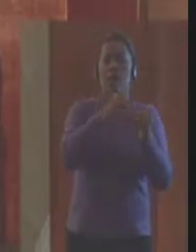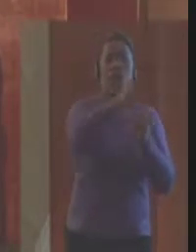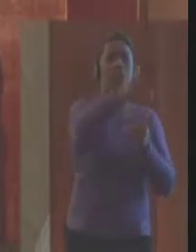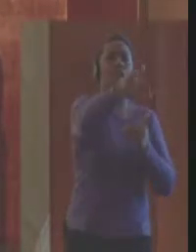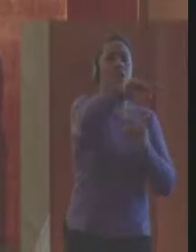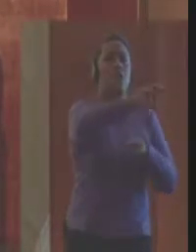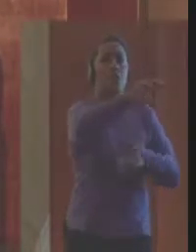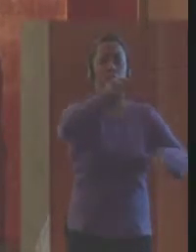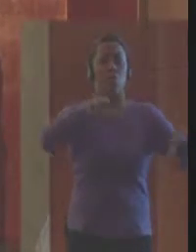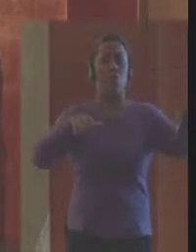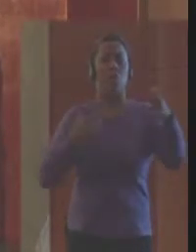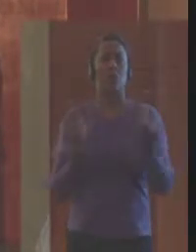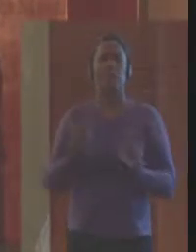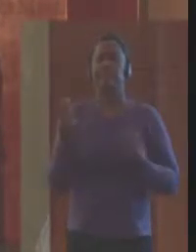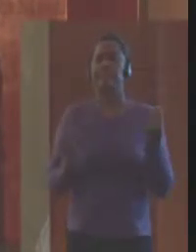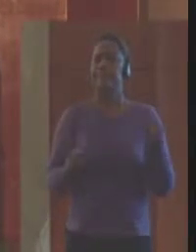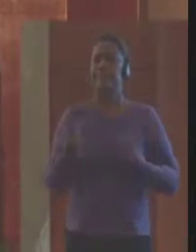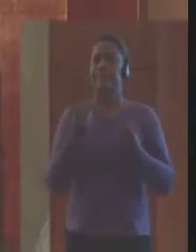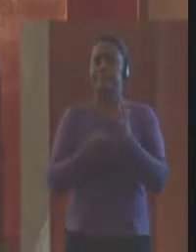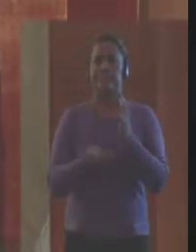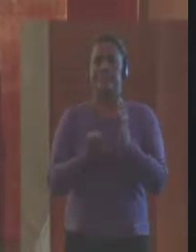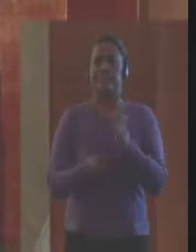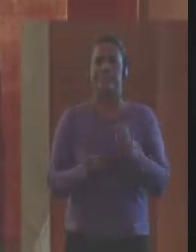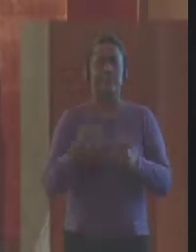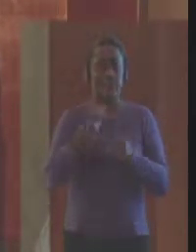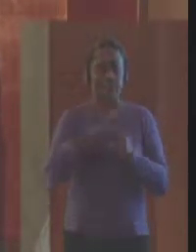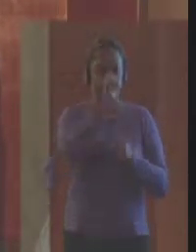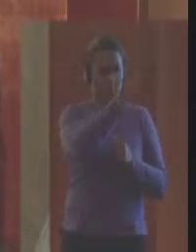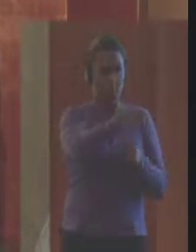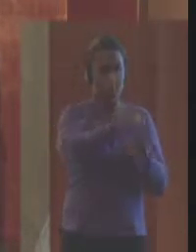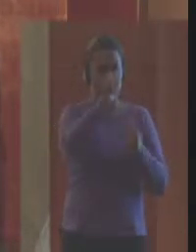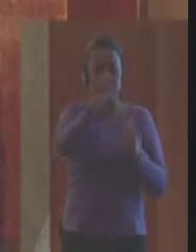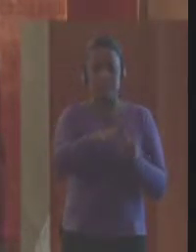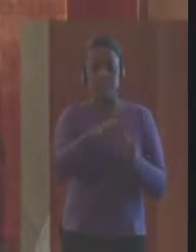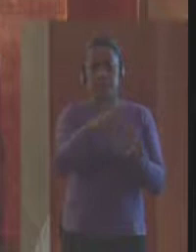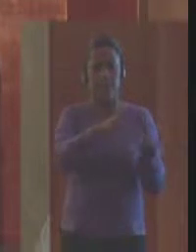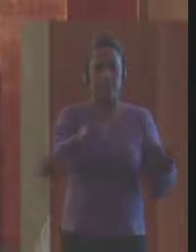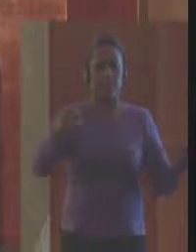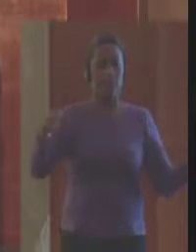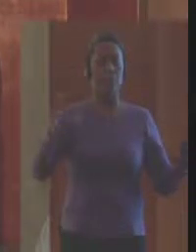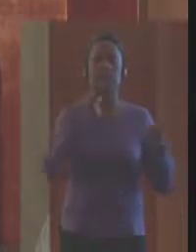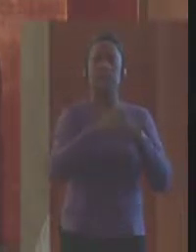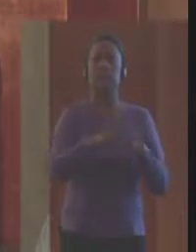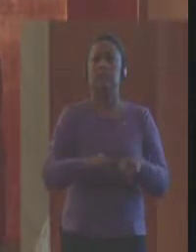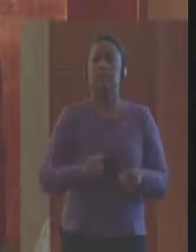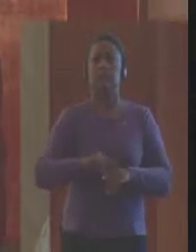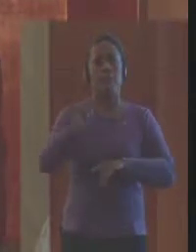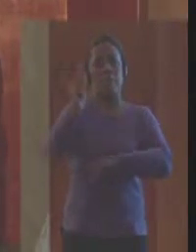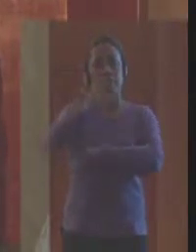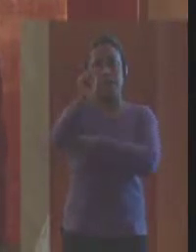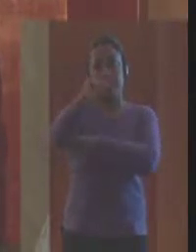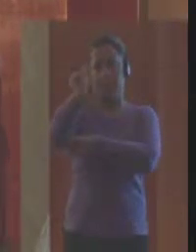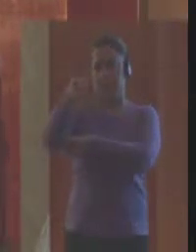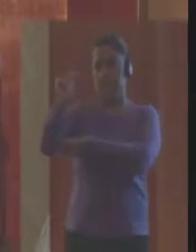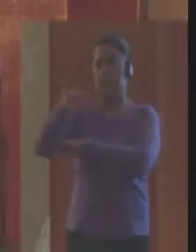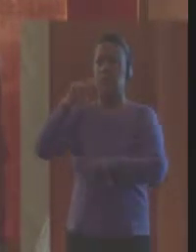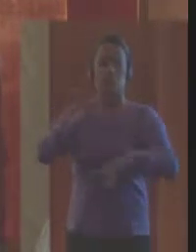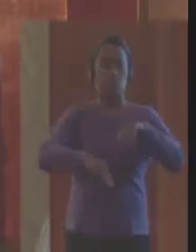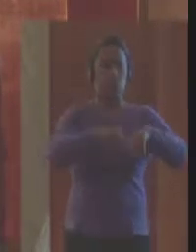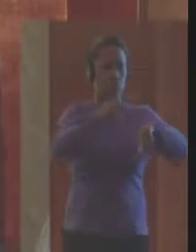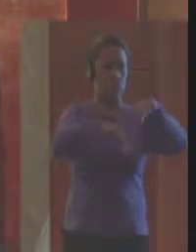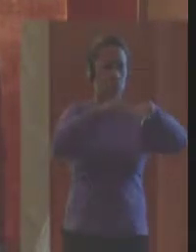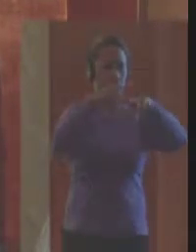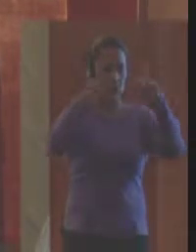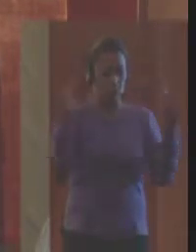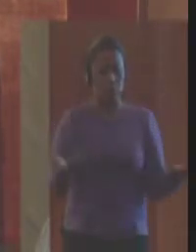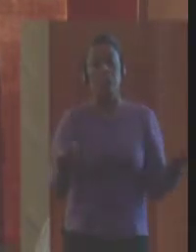Y necesariamente, como en todas partes, en esa periferia, el suelo y el valor de la tierra es mucho más barato y las construcciones